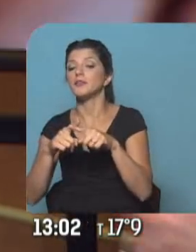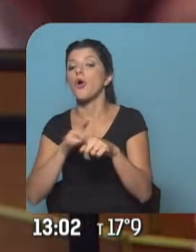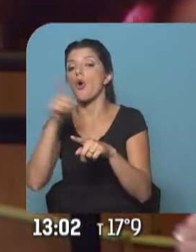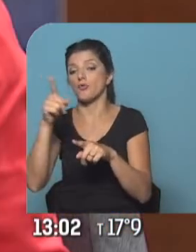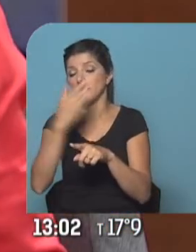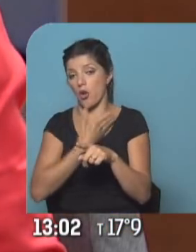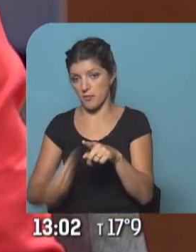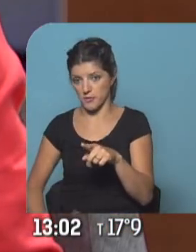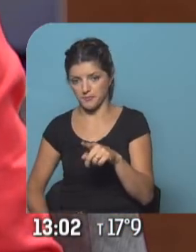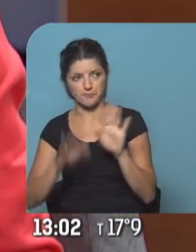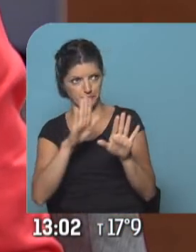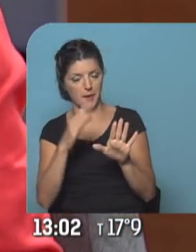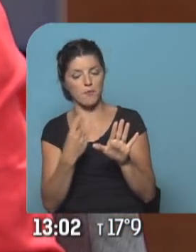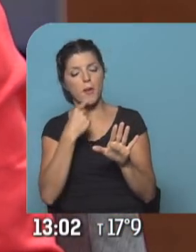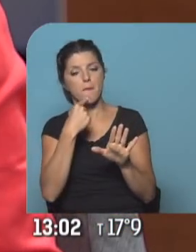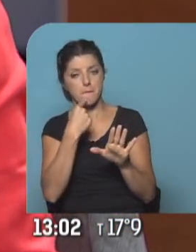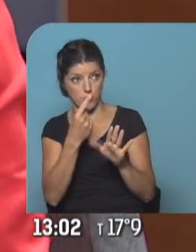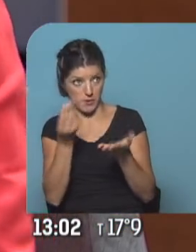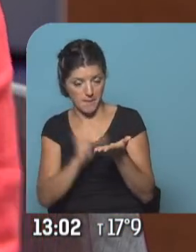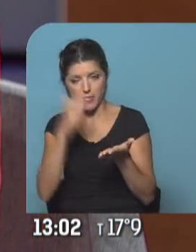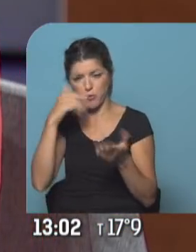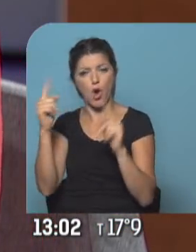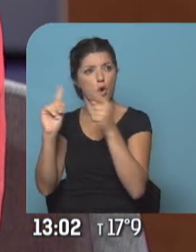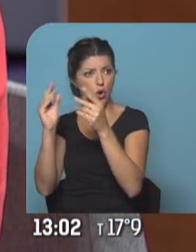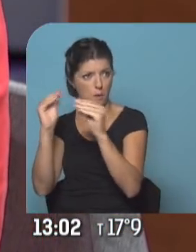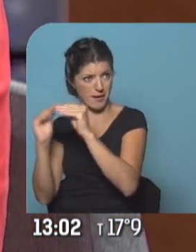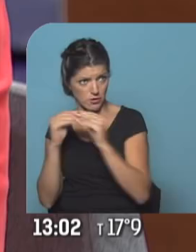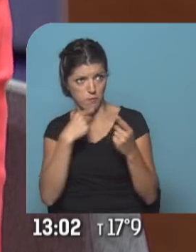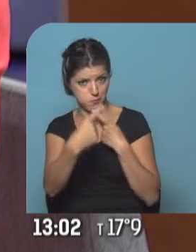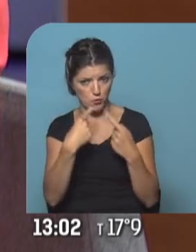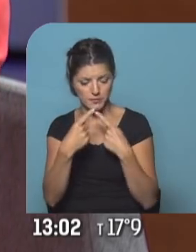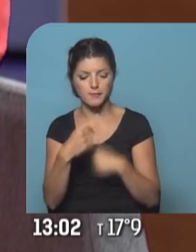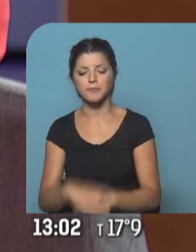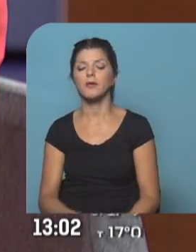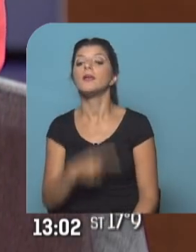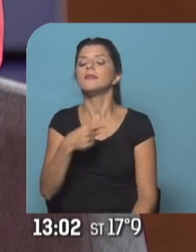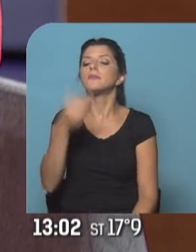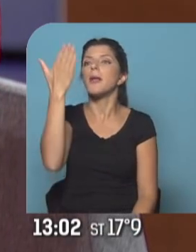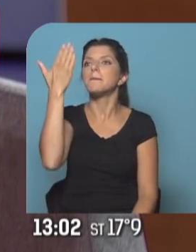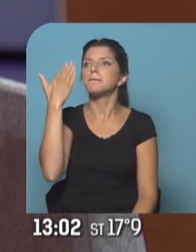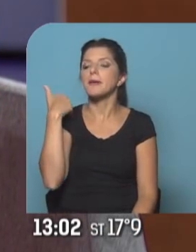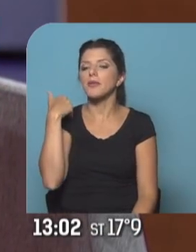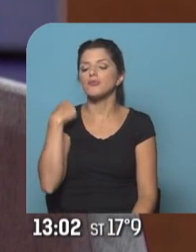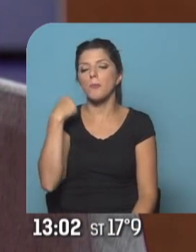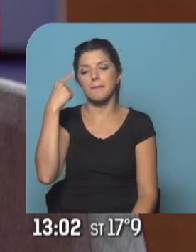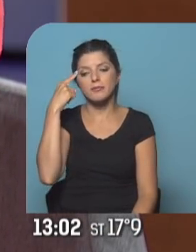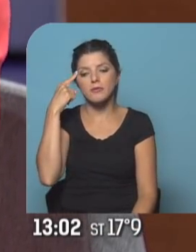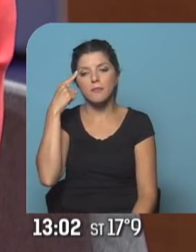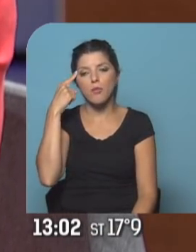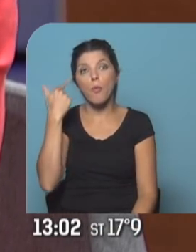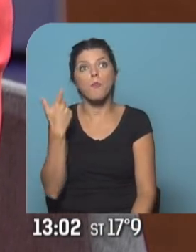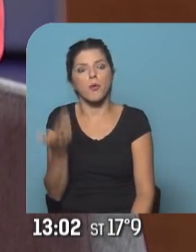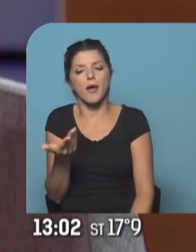última pregunta antes que te pregunten los colegas. La semana pasada estábamos viendo la posibilidad de que a lo mejor Chile, con esta apatía y con